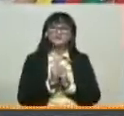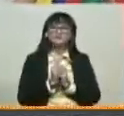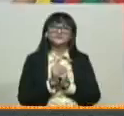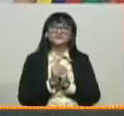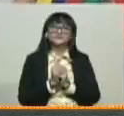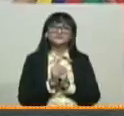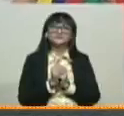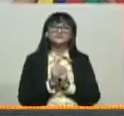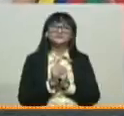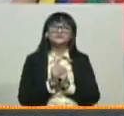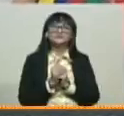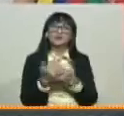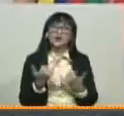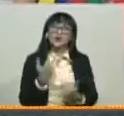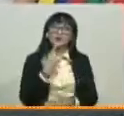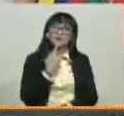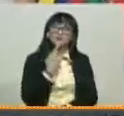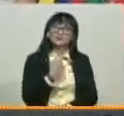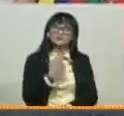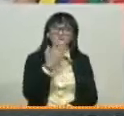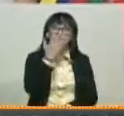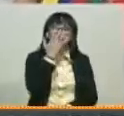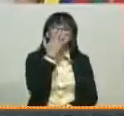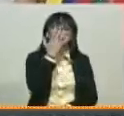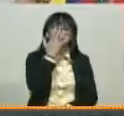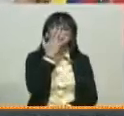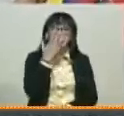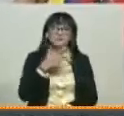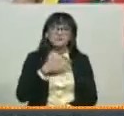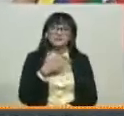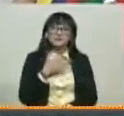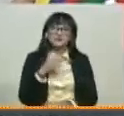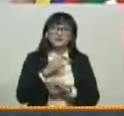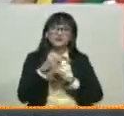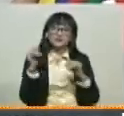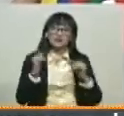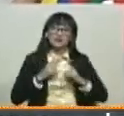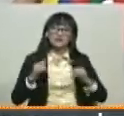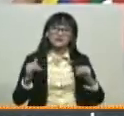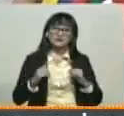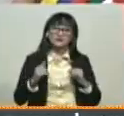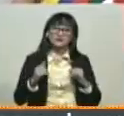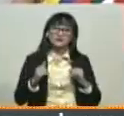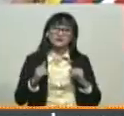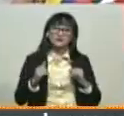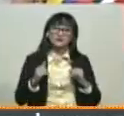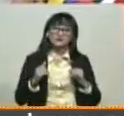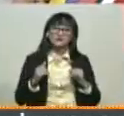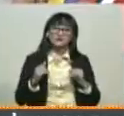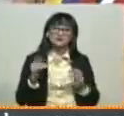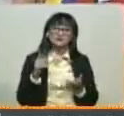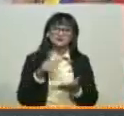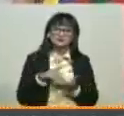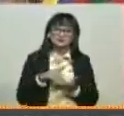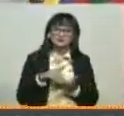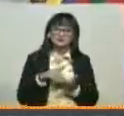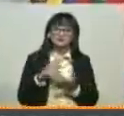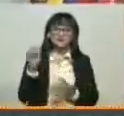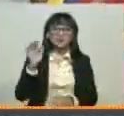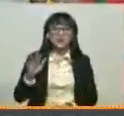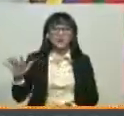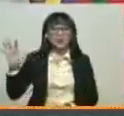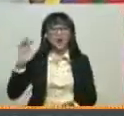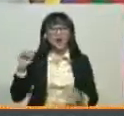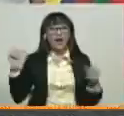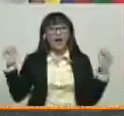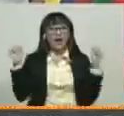Y les digo que me siento muy feliz de estar en los Andes venezolanos. Me